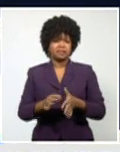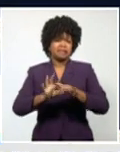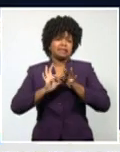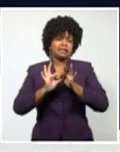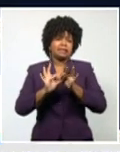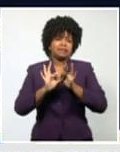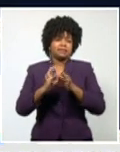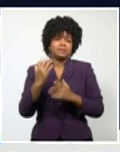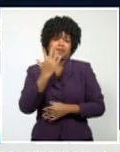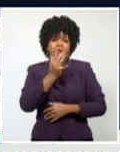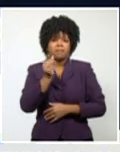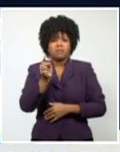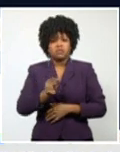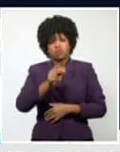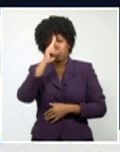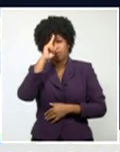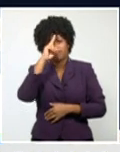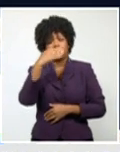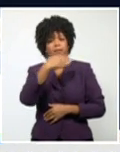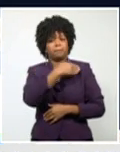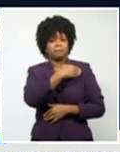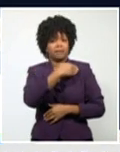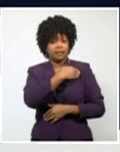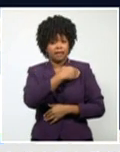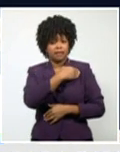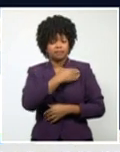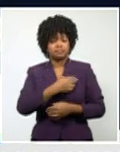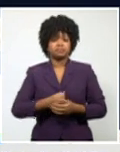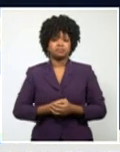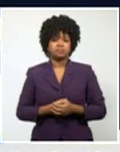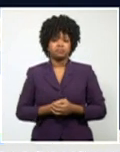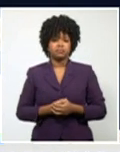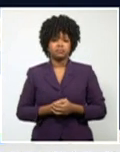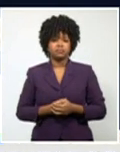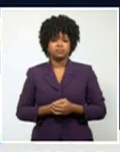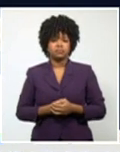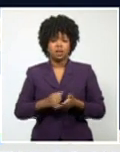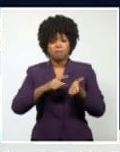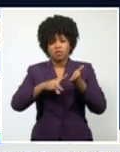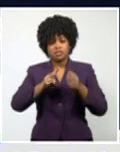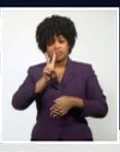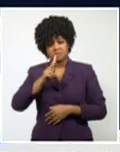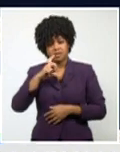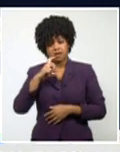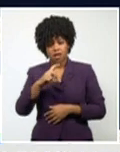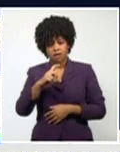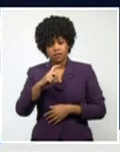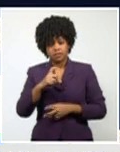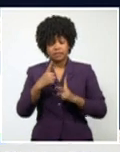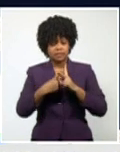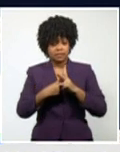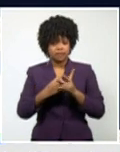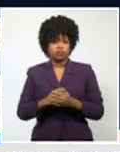paciente que se encuentra en el Hospital Militar Manuel Fajardo de Villa Clara y que, a pesar